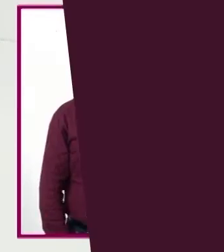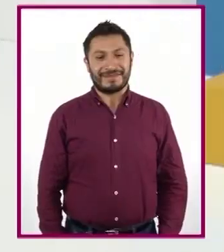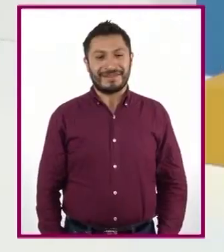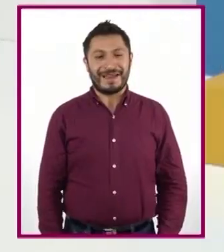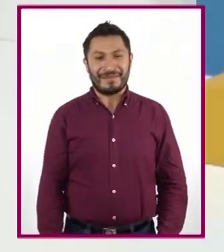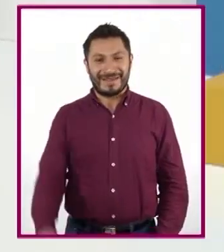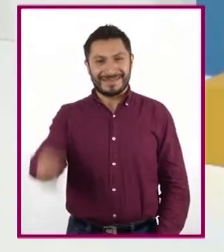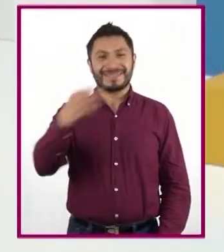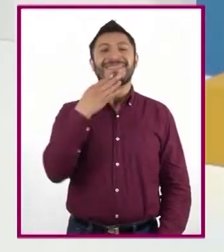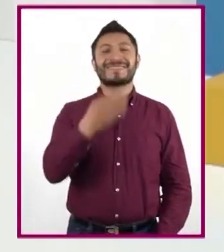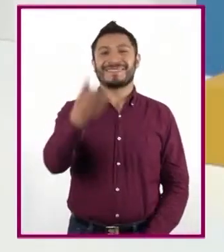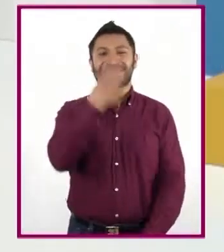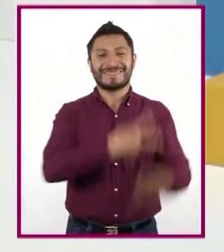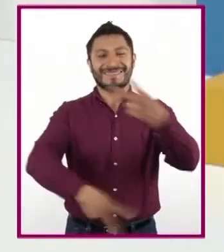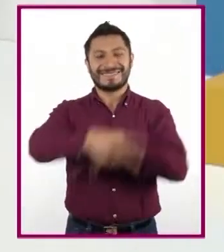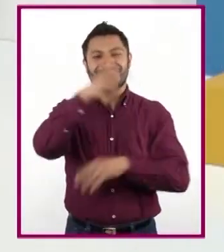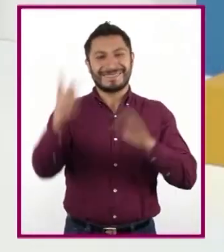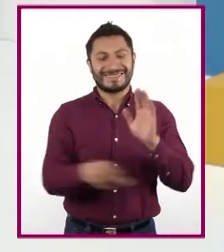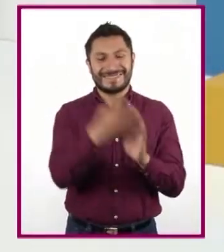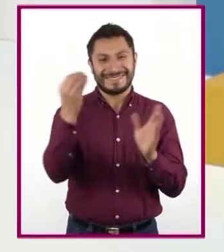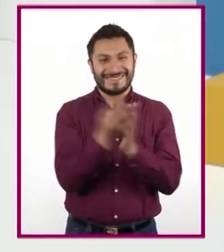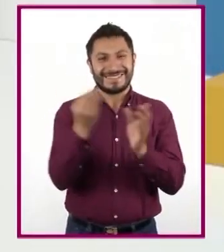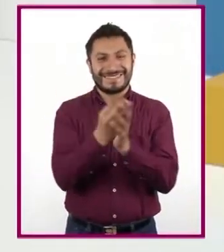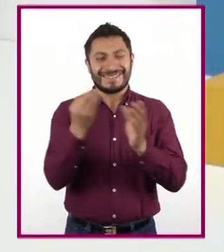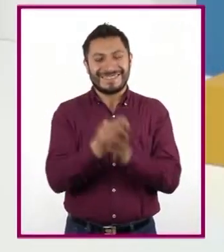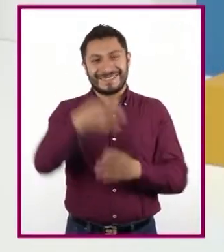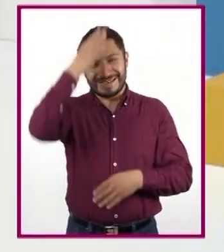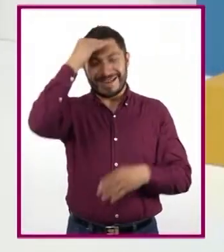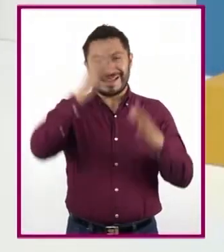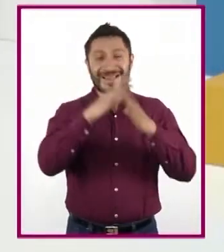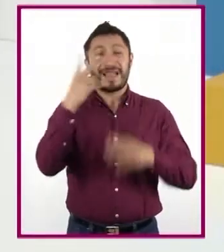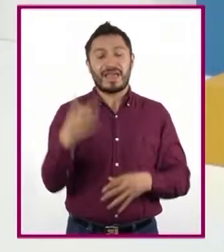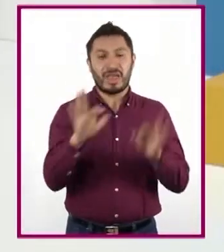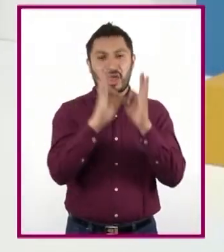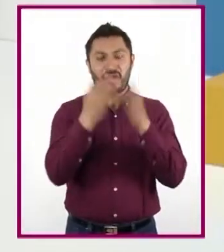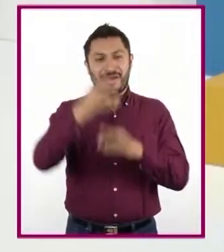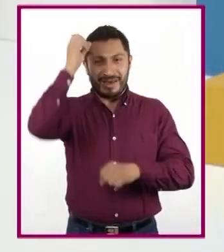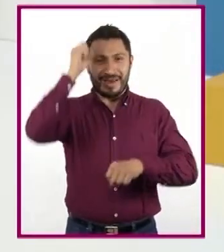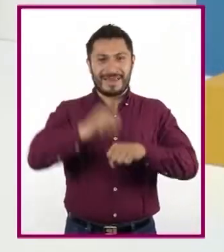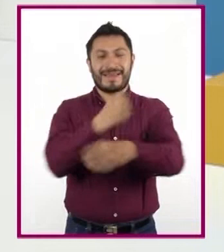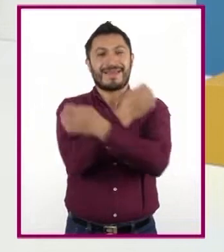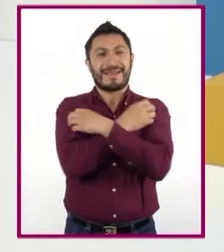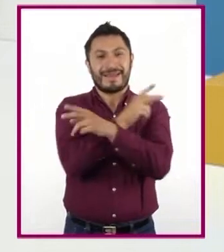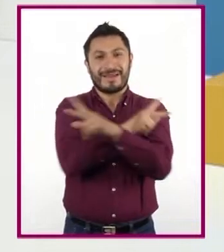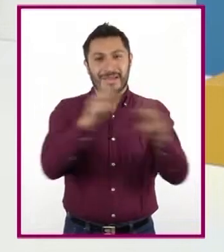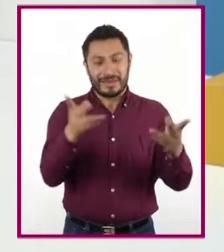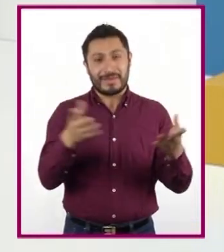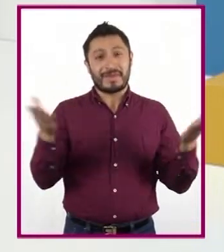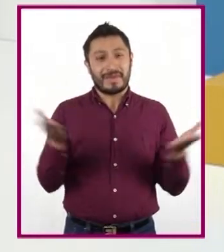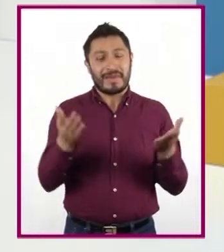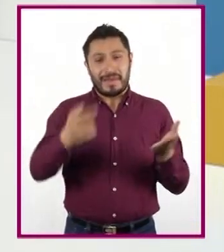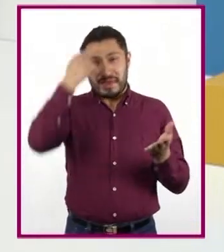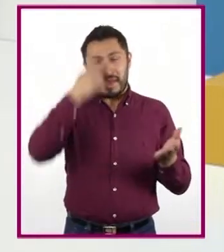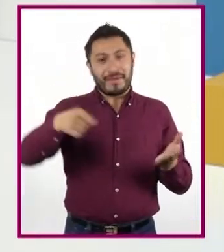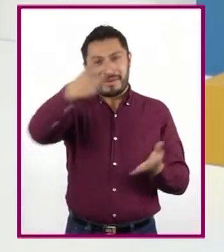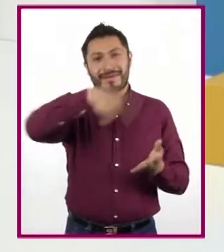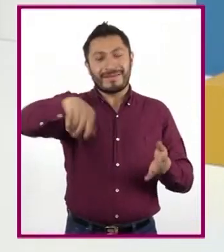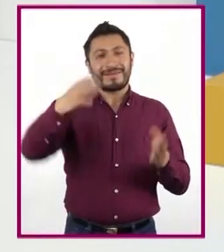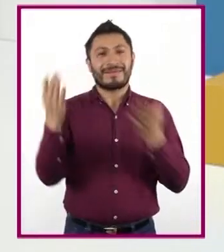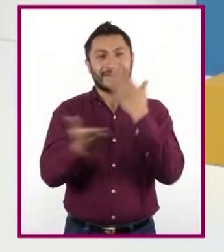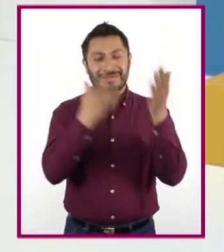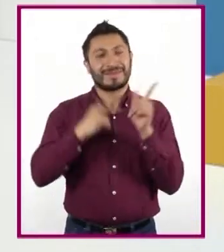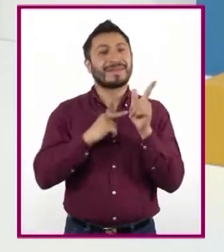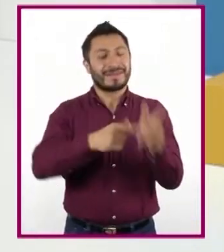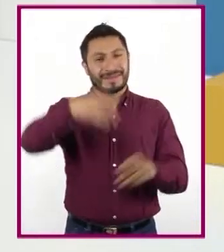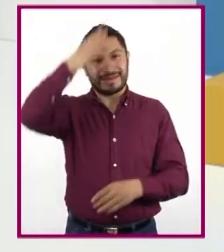Bienvenidas y bienvenidos a una sesión más de Aprende en Casa 2, la estrategia que la Secretaría de Educación Pública ha diseñado para que continúen con